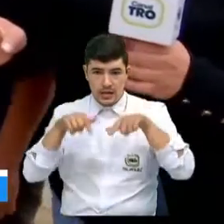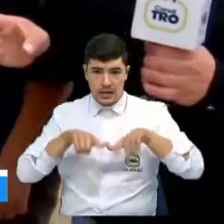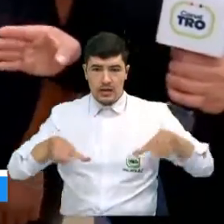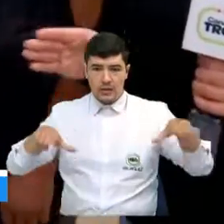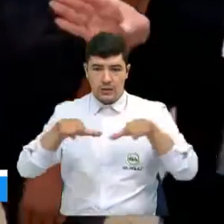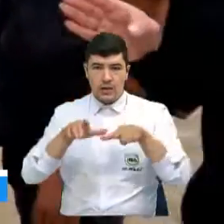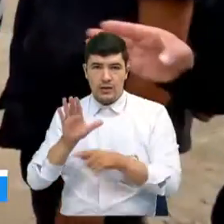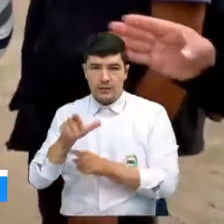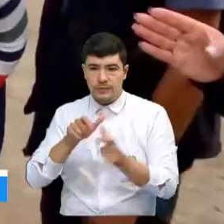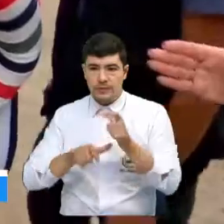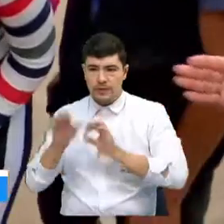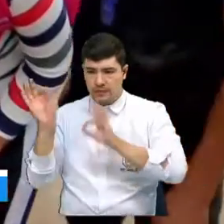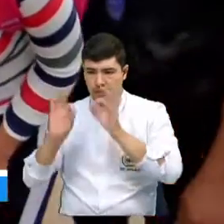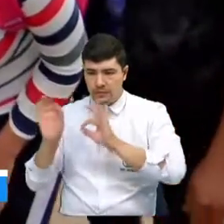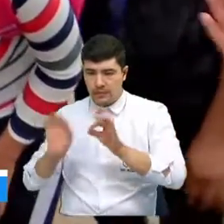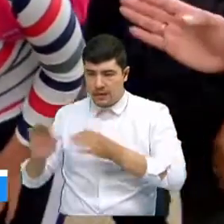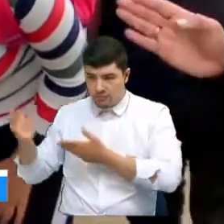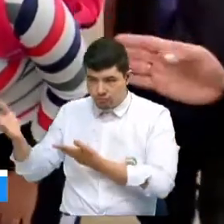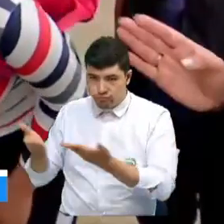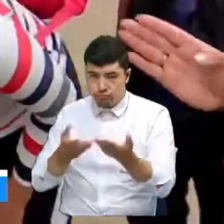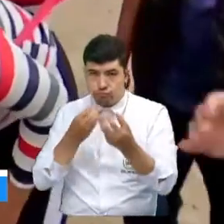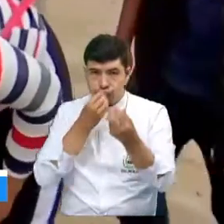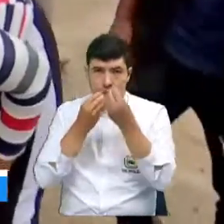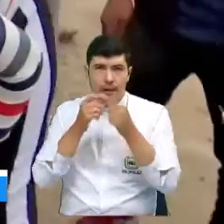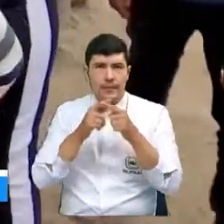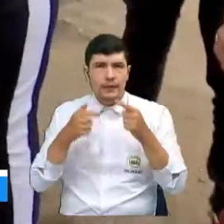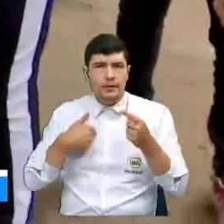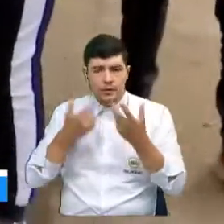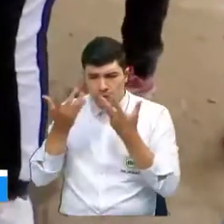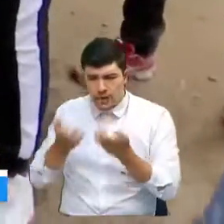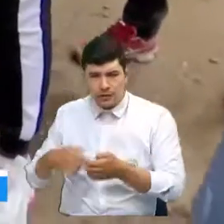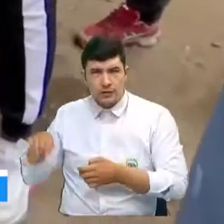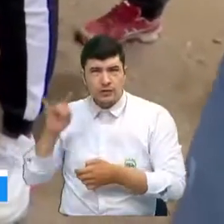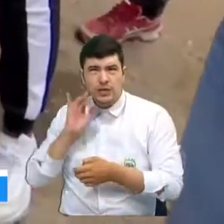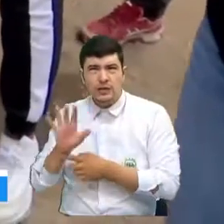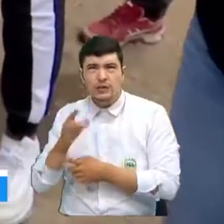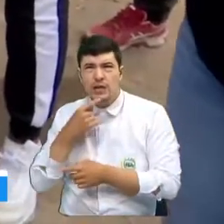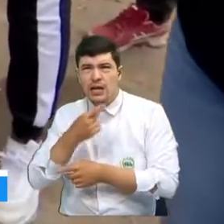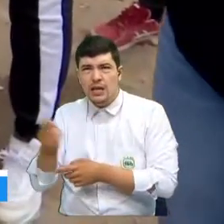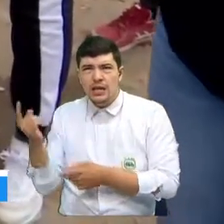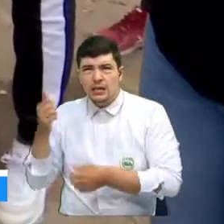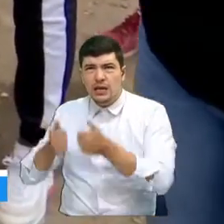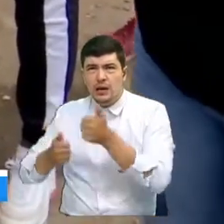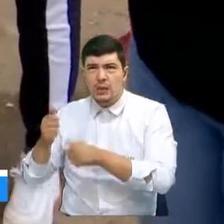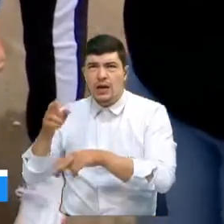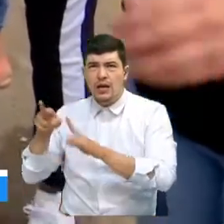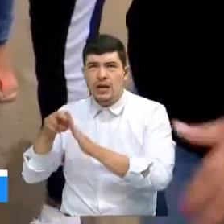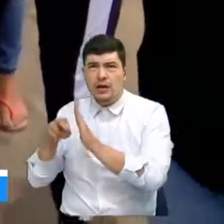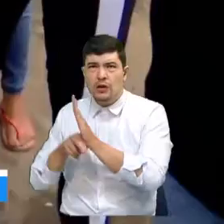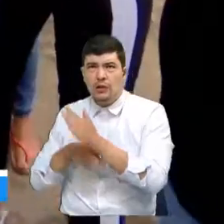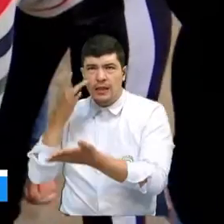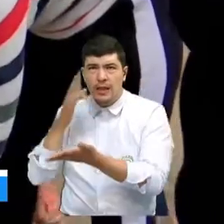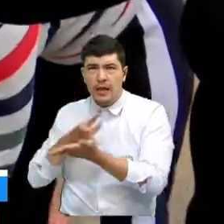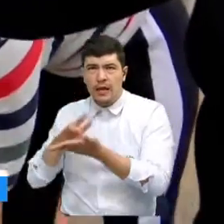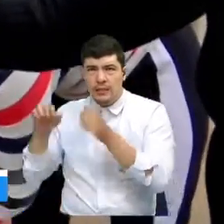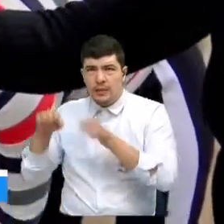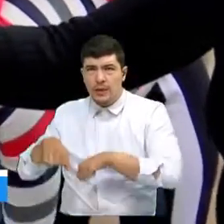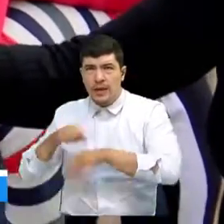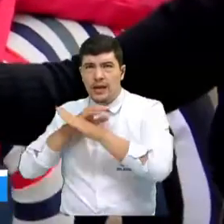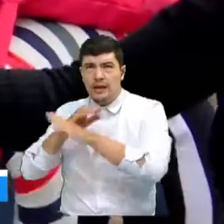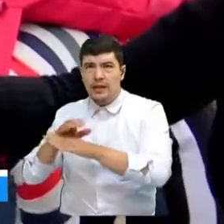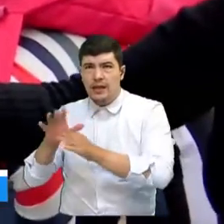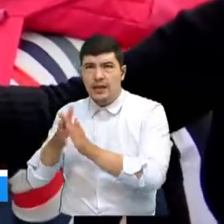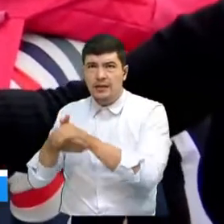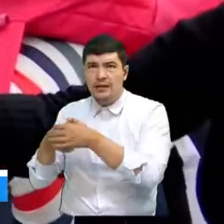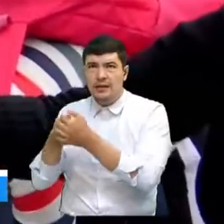están preparando para recibir el alimento, pero yo quiero escuchar qué les dicen a los migrantes, cuáles son las normas de asepsia para prevenir el coronavirus.